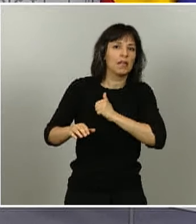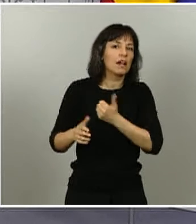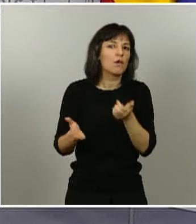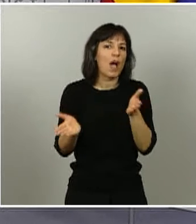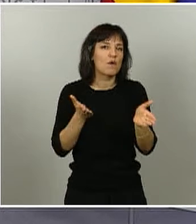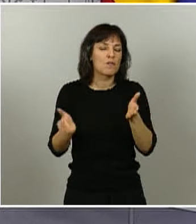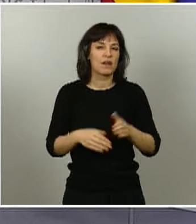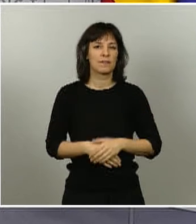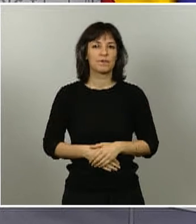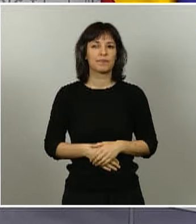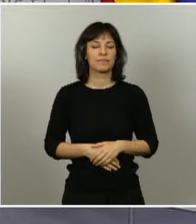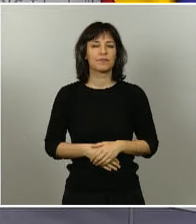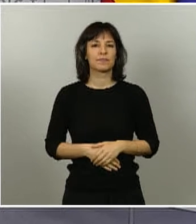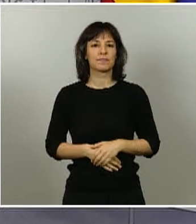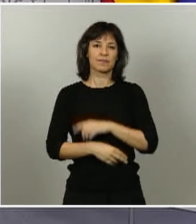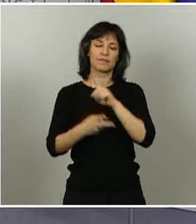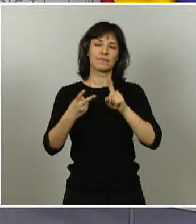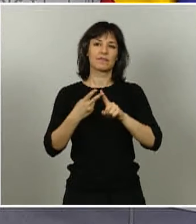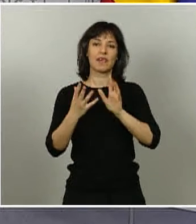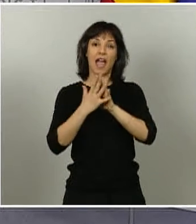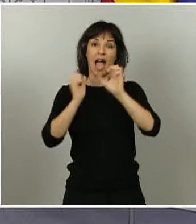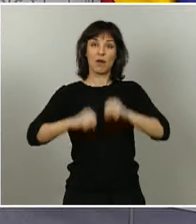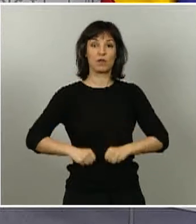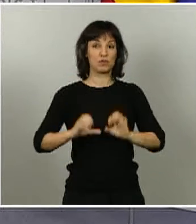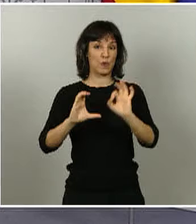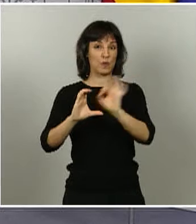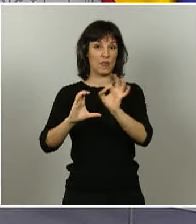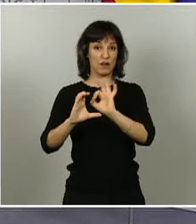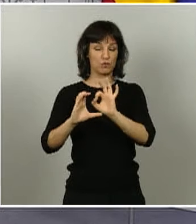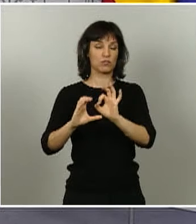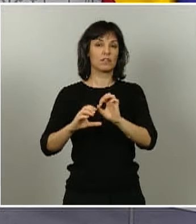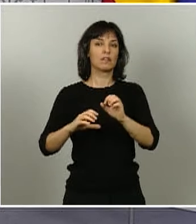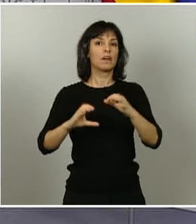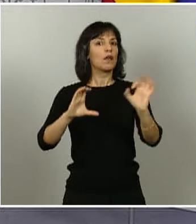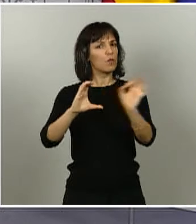que se han alcanzado con Ciudadanos, Ciudadanos también está dispuesto a